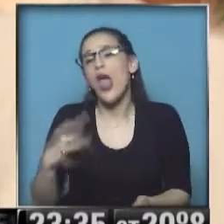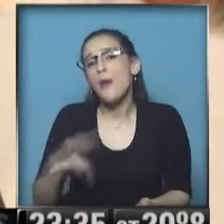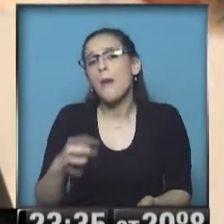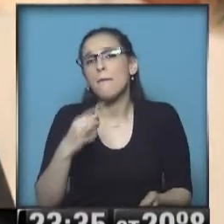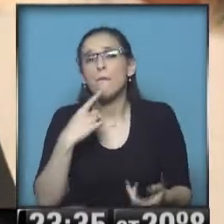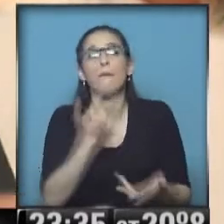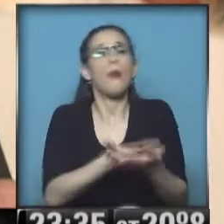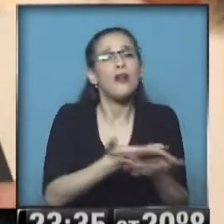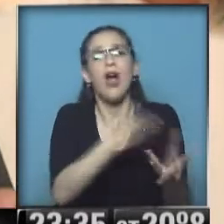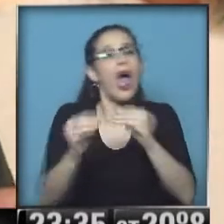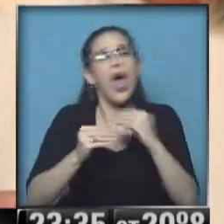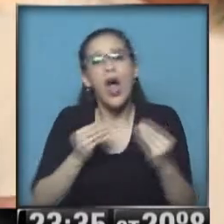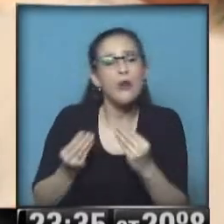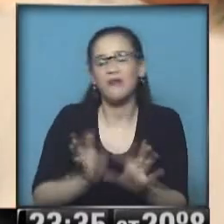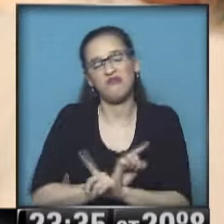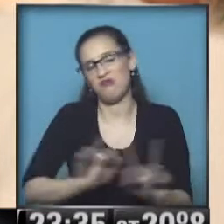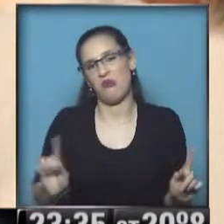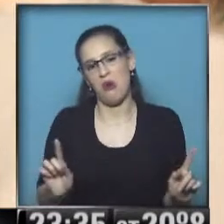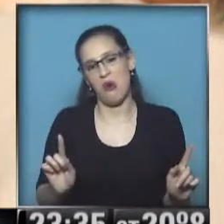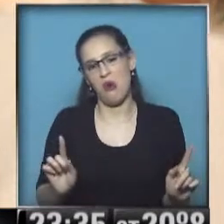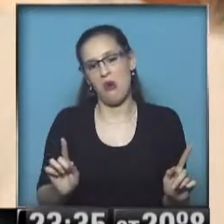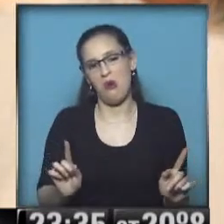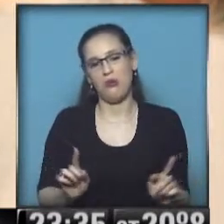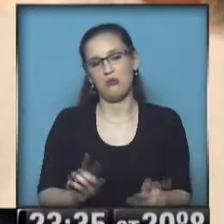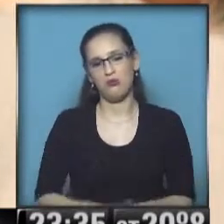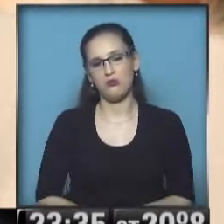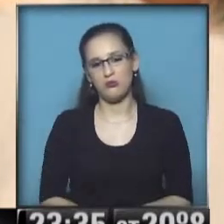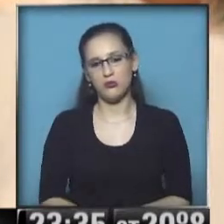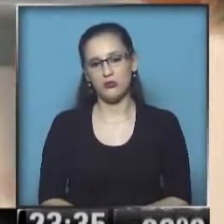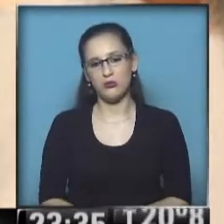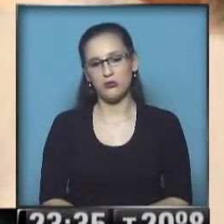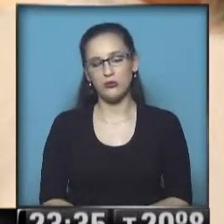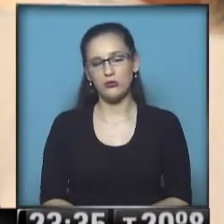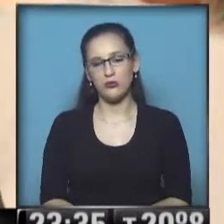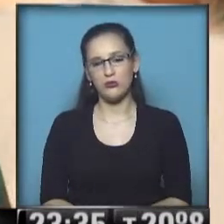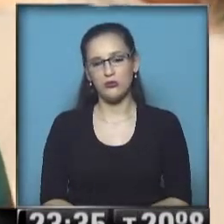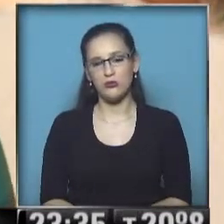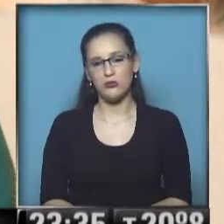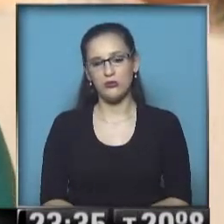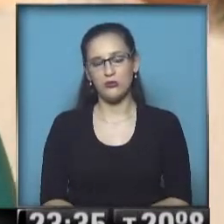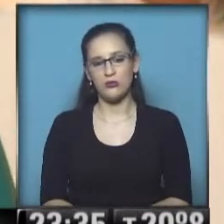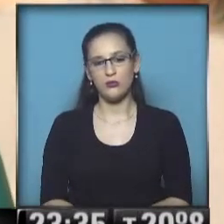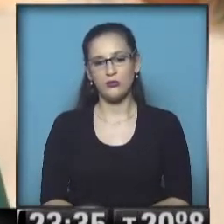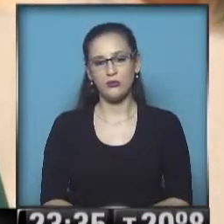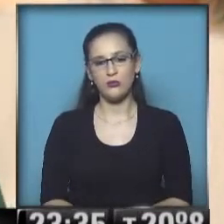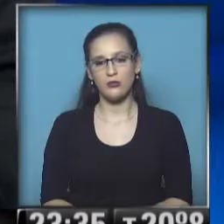medianamente humanista, si no queremos decir cristiano, y cristiano con mucho más razón.